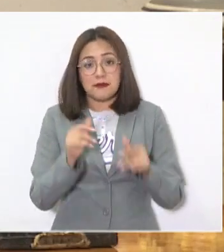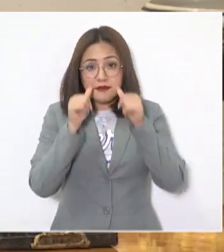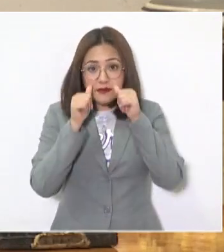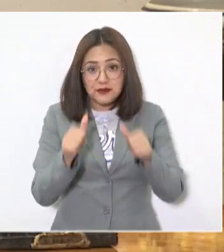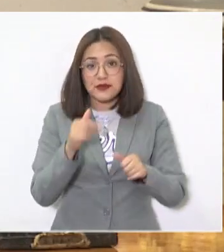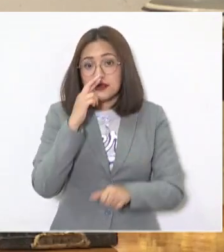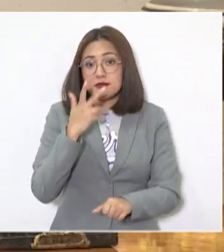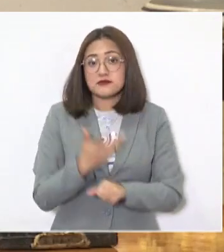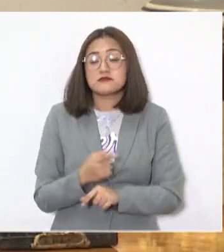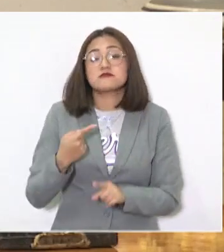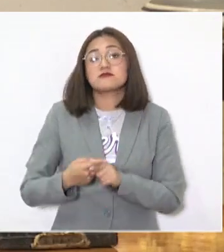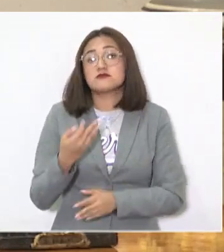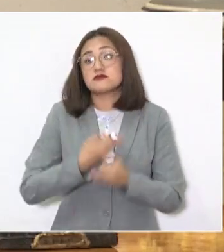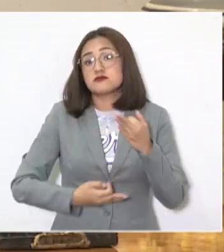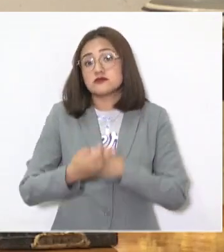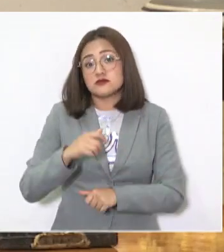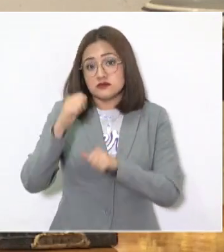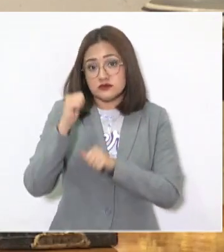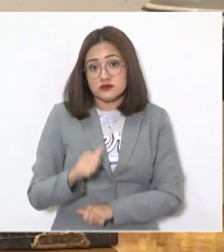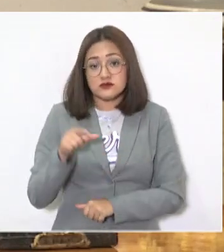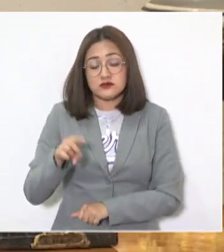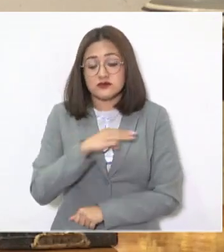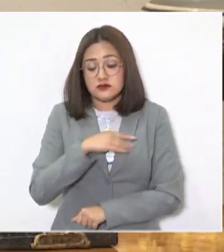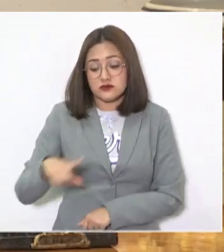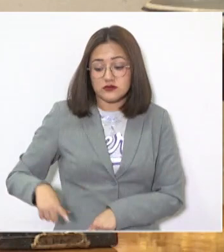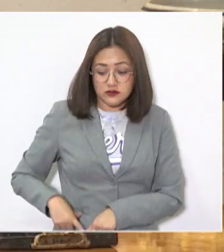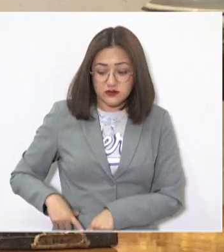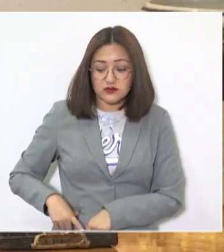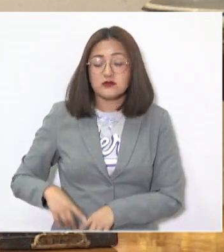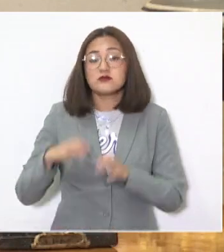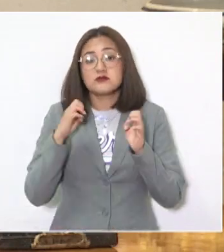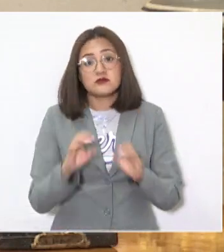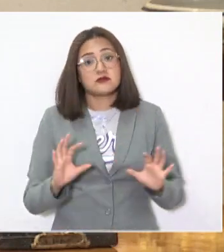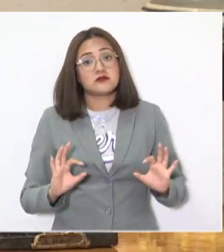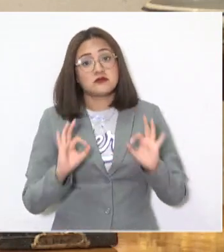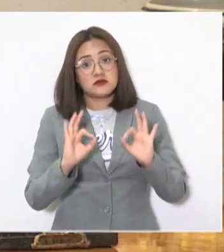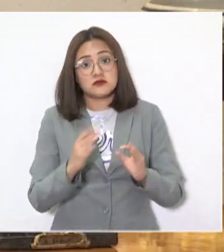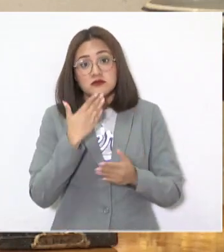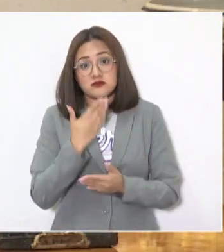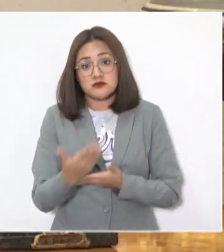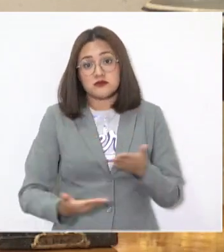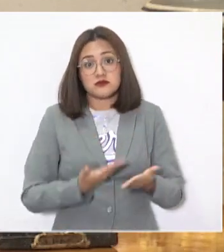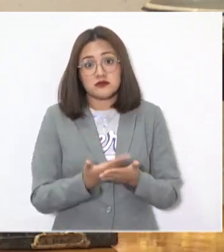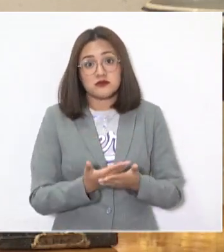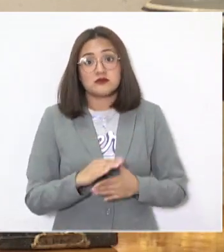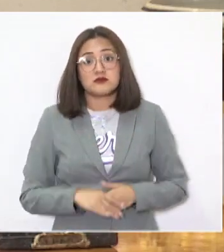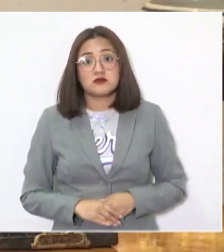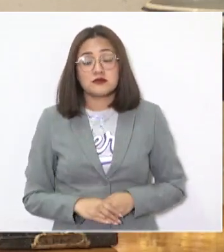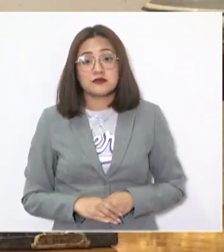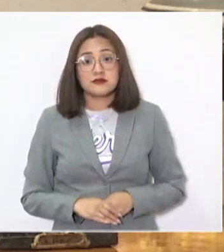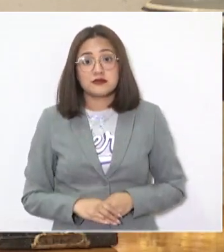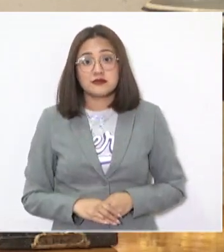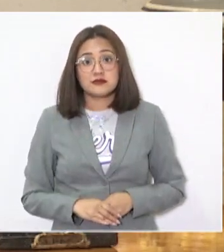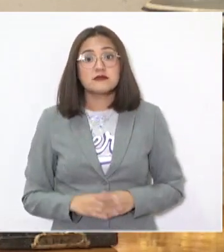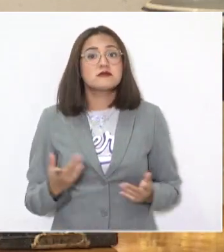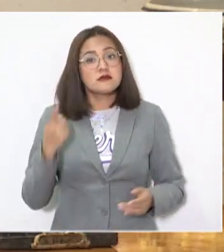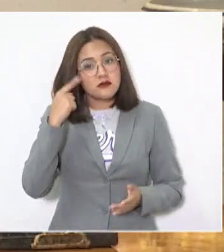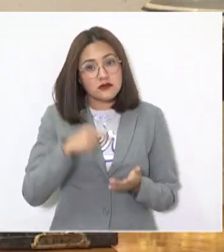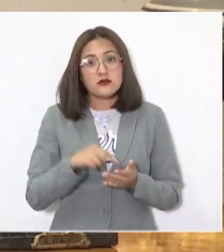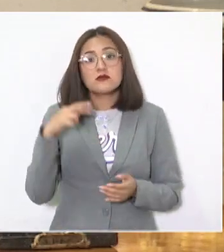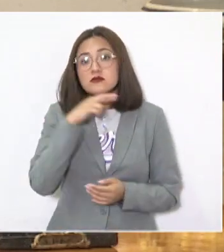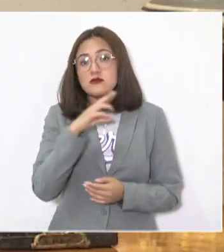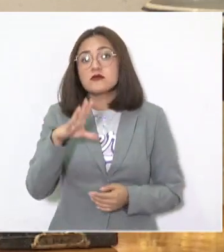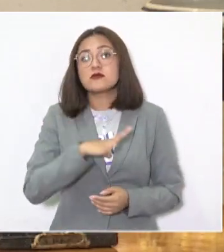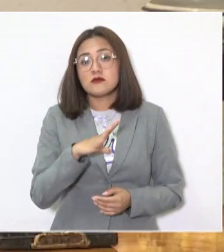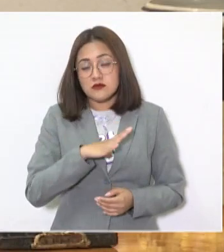La responsabilidad de todas las autoridades municipales está perfectamente definida. Yo creo que pronto habrá